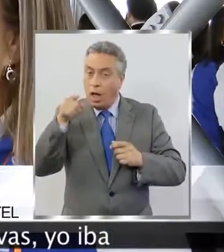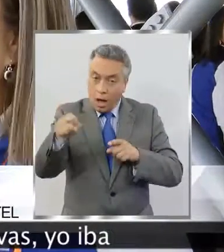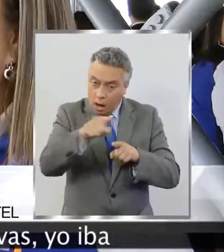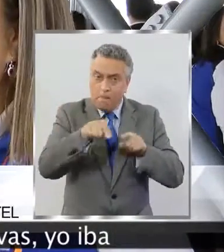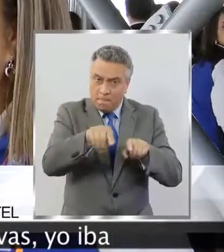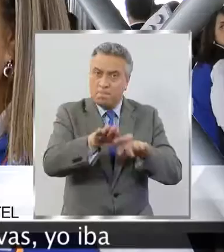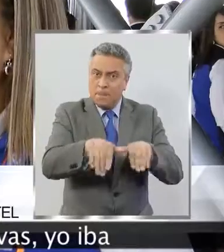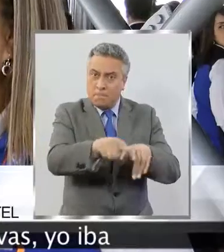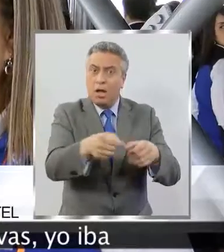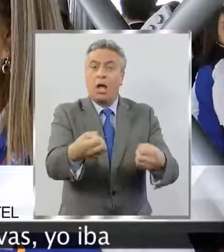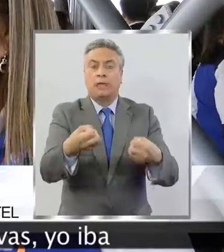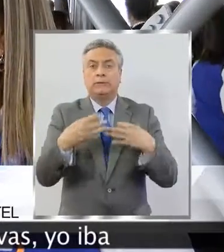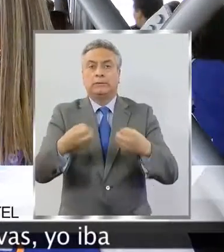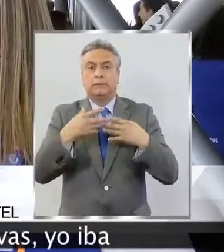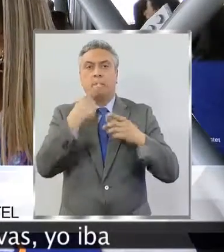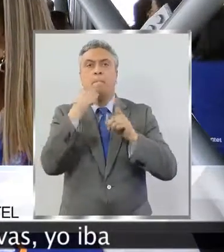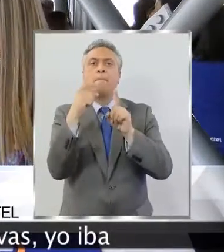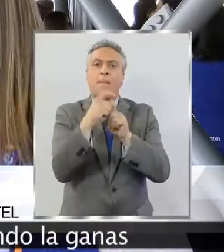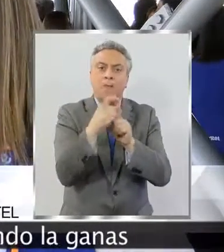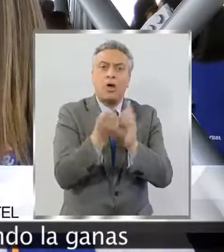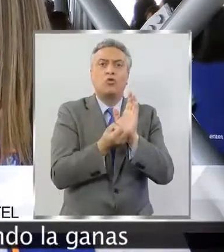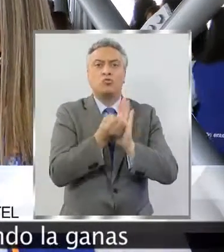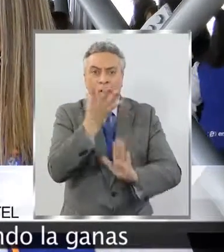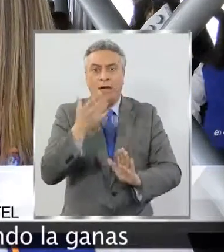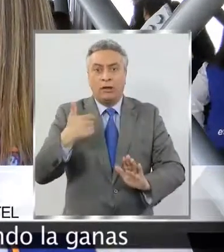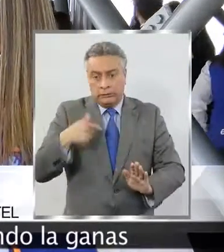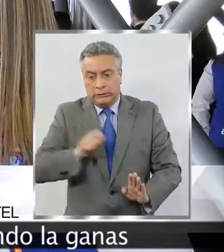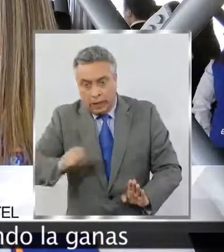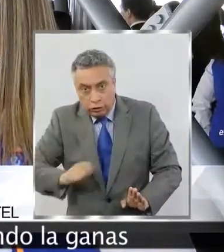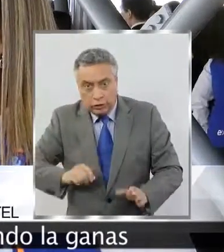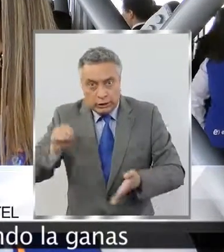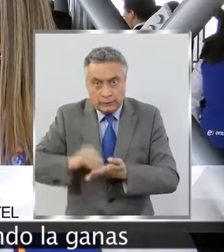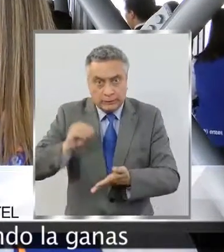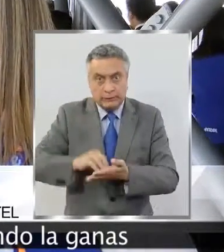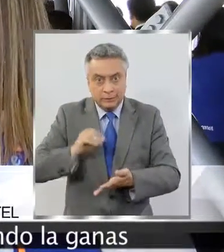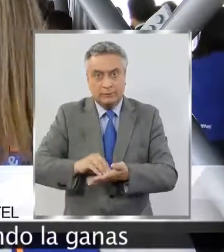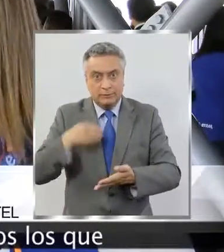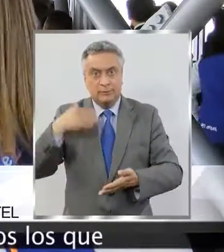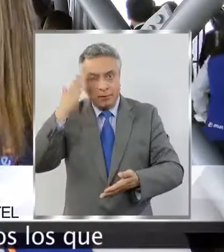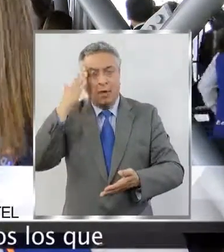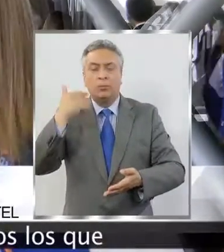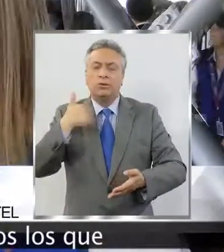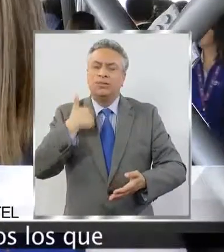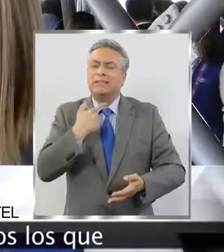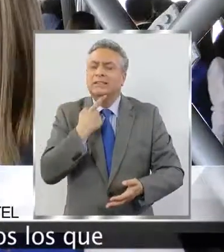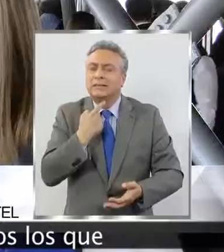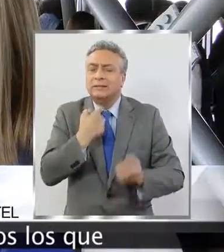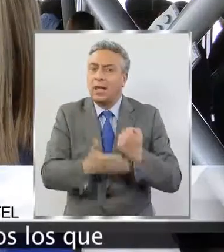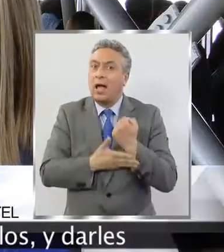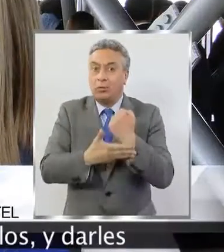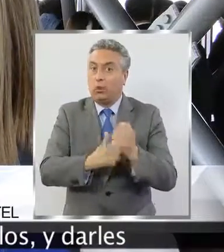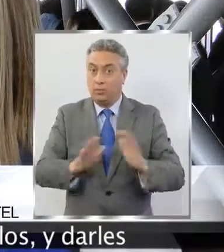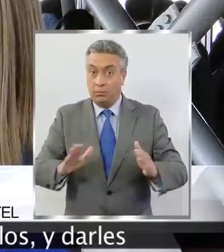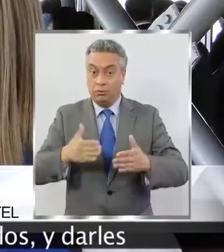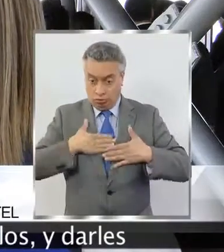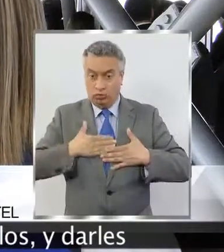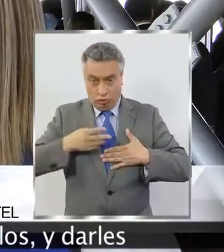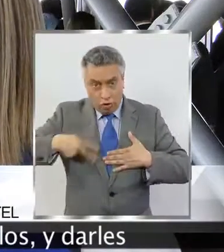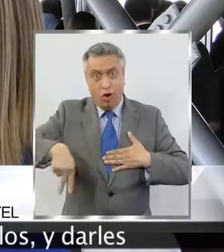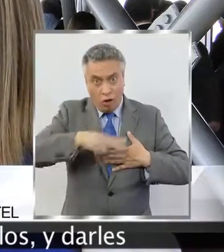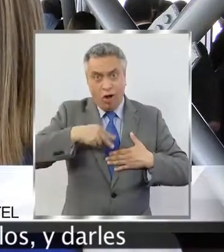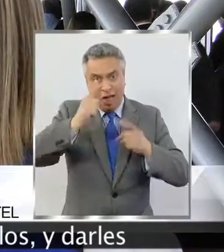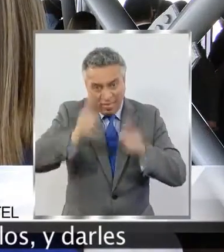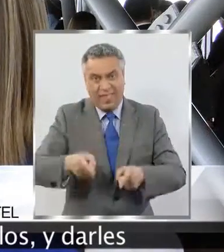enseñaban palabras nuevas, yo iba anotando, pero era en el fondo las ganas de ayudar. Somos nosotros los que nos tenemos que incluir a